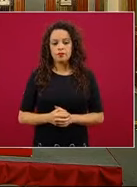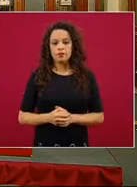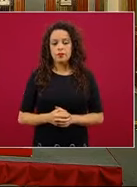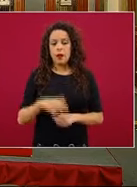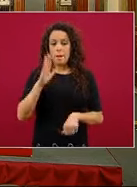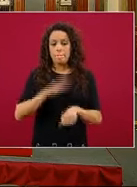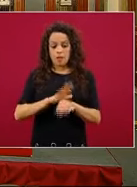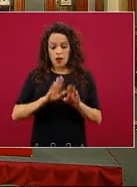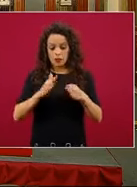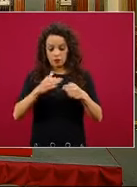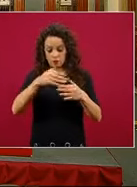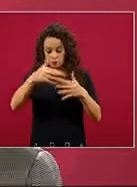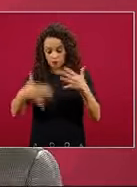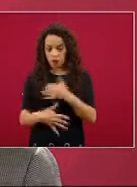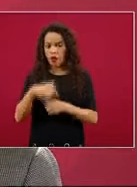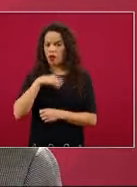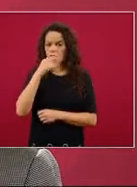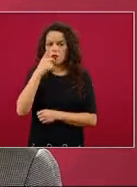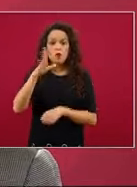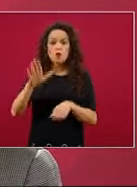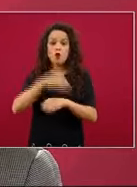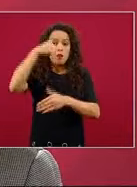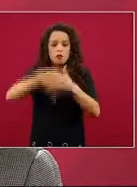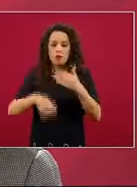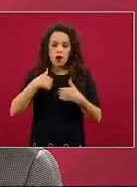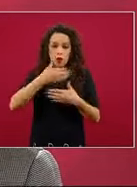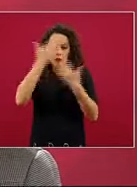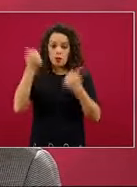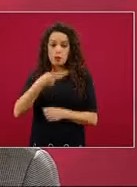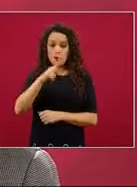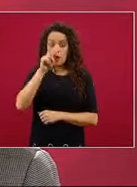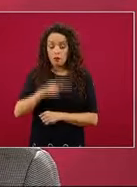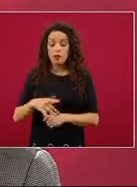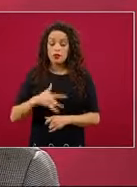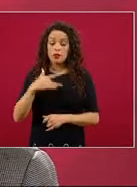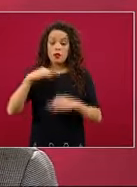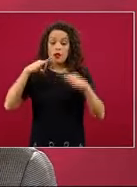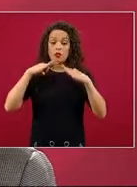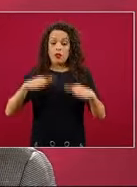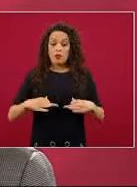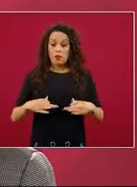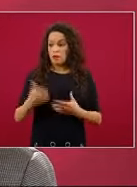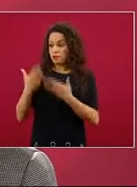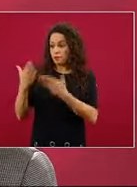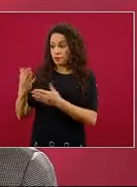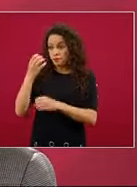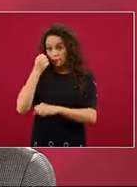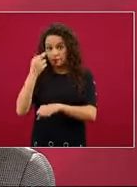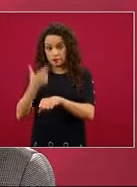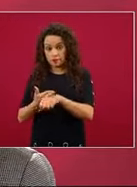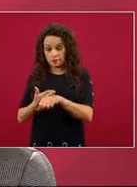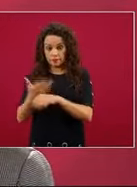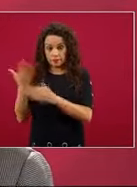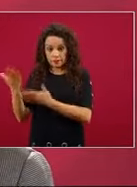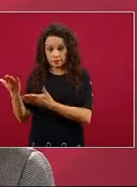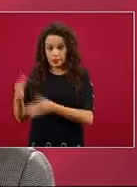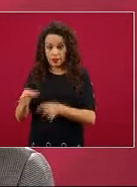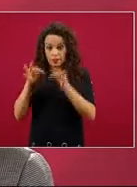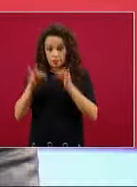atribución ni conozco los detalles, pero en general me parece una gran tranquilidad tener una Secretaría de la Función Pública y